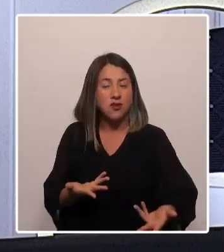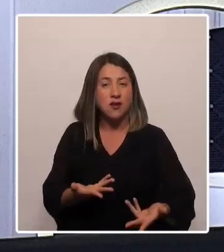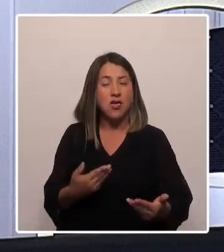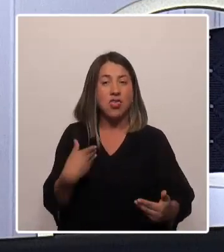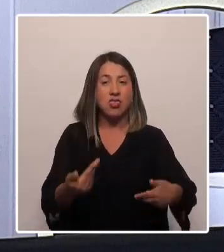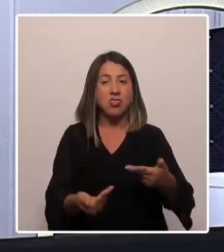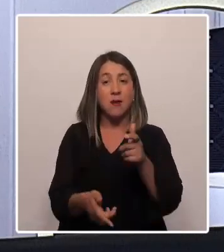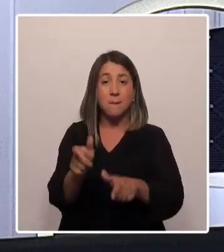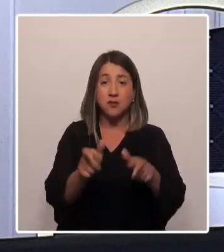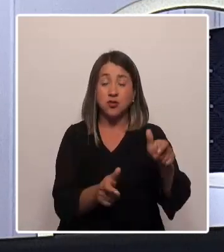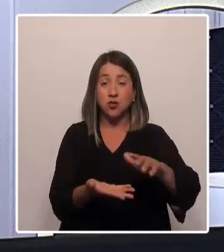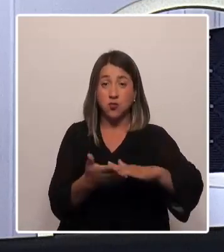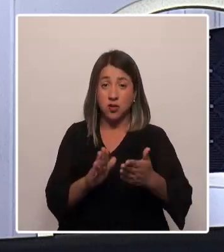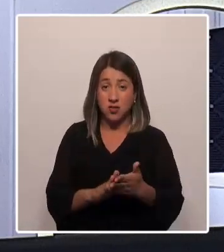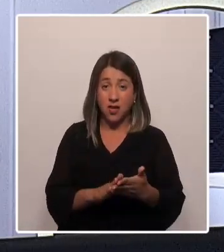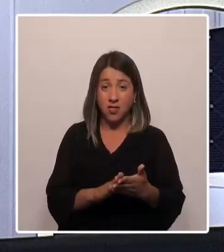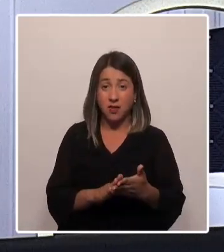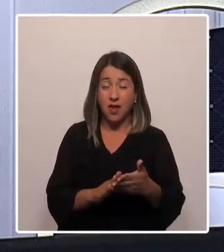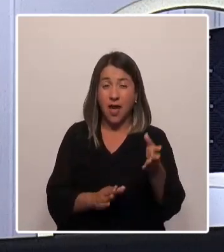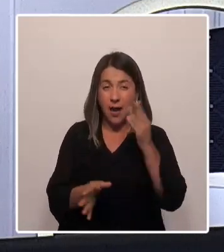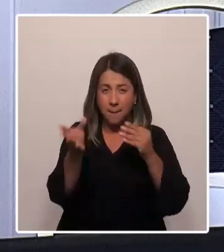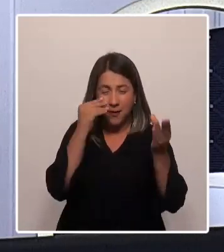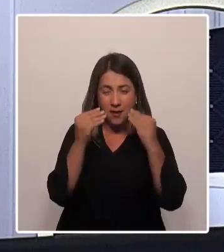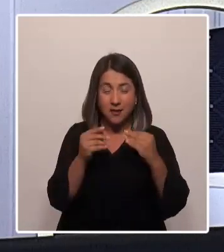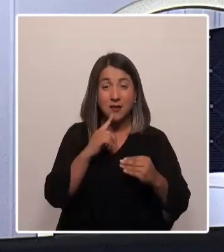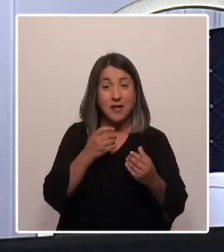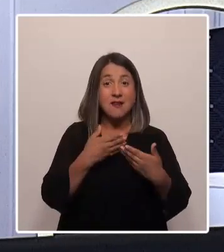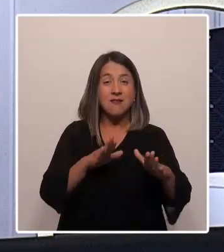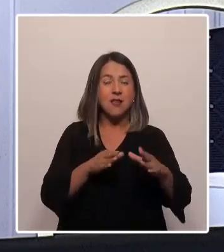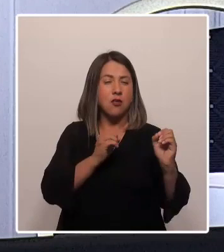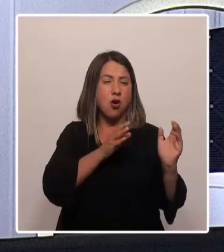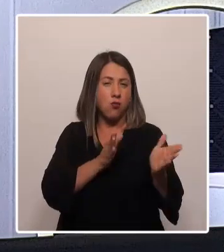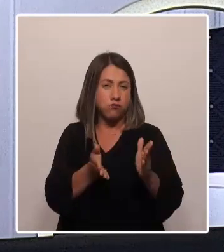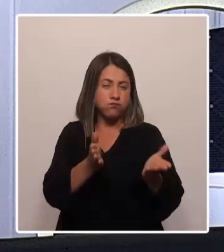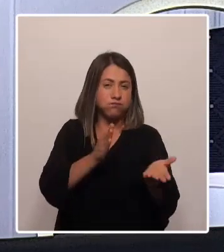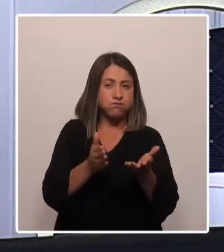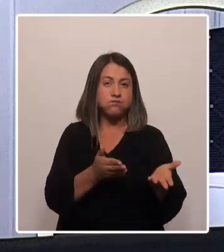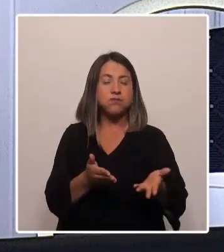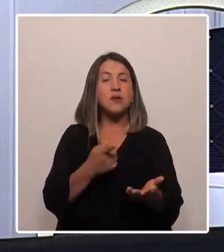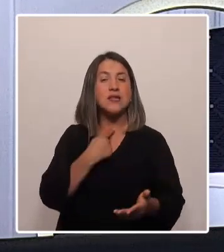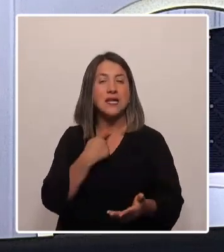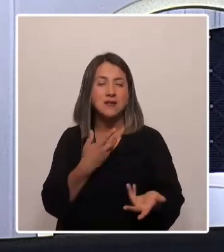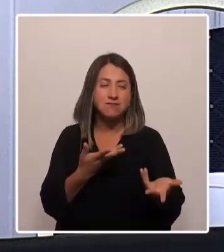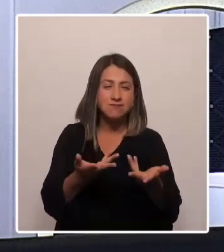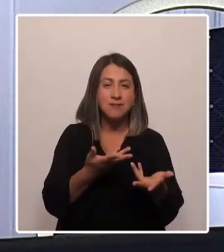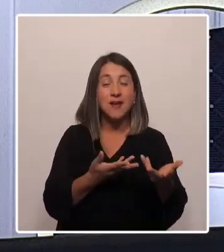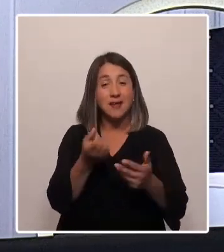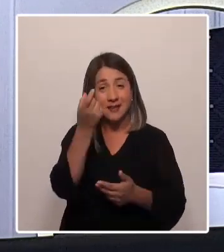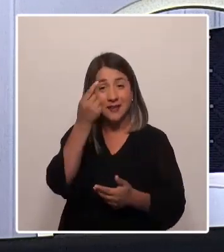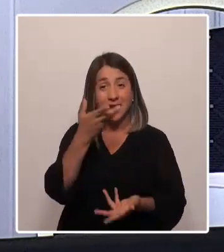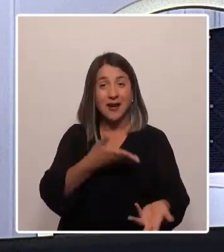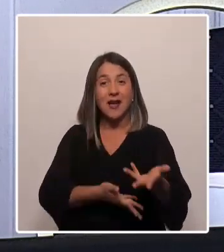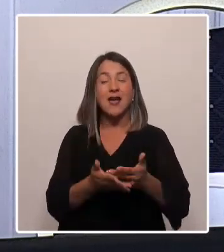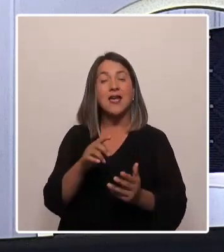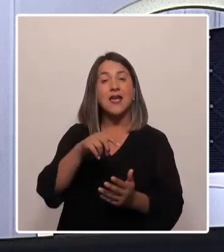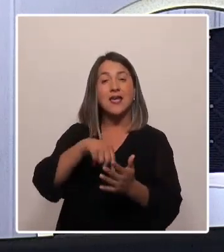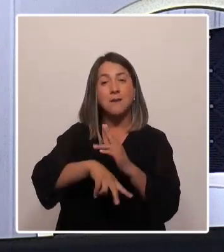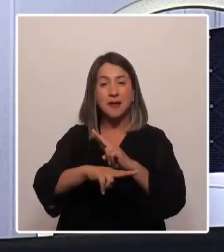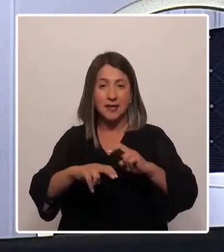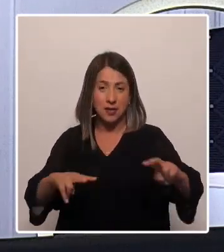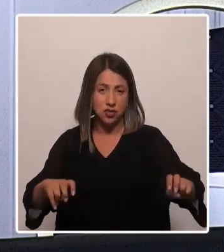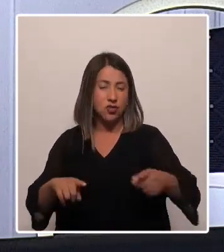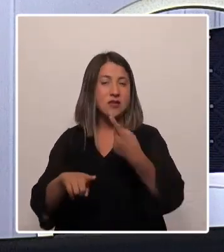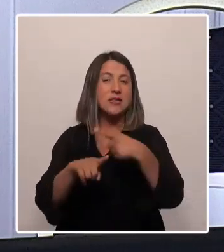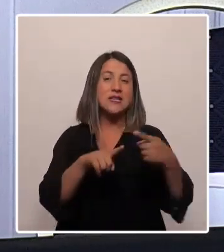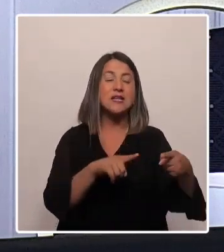las comunidades, que tienen la libertad de organizarse y canalizar sus intereses, en este caso de investigación de diversas formas.